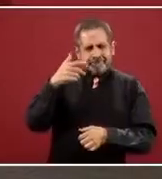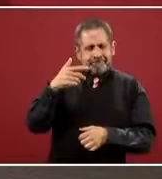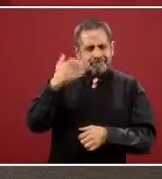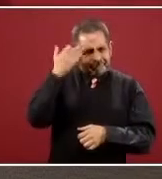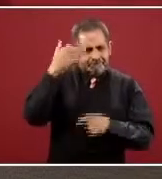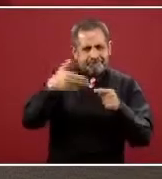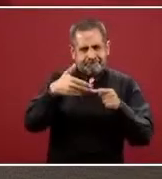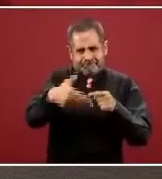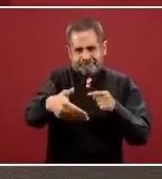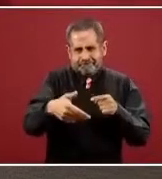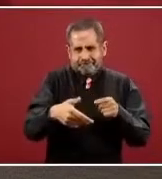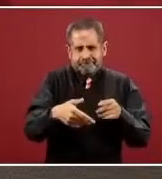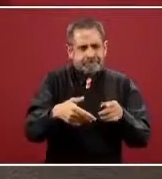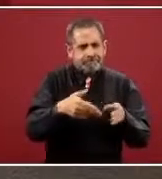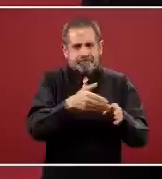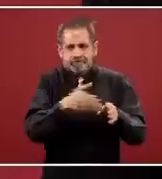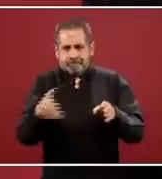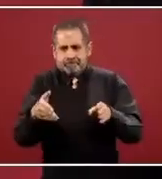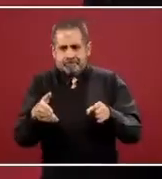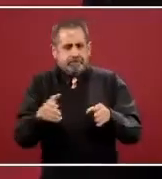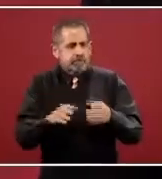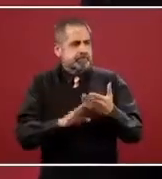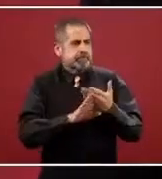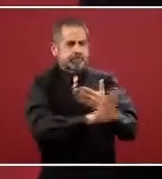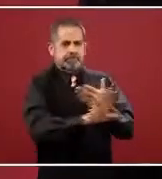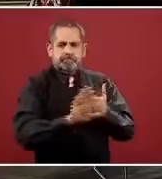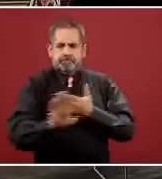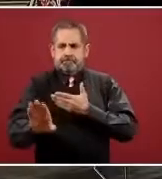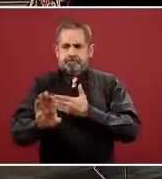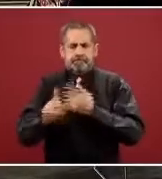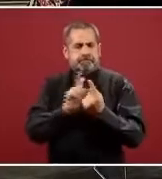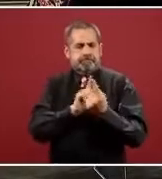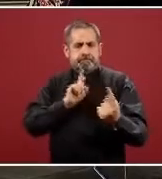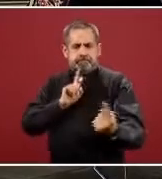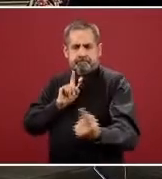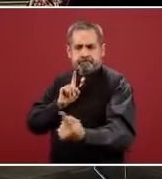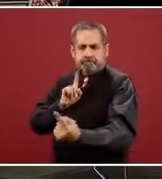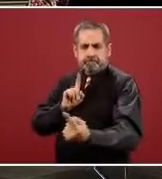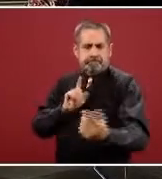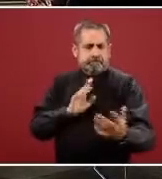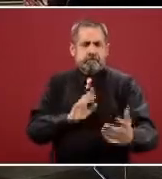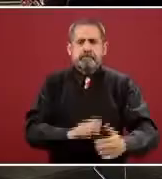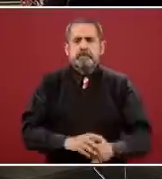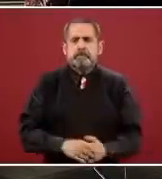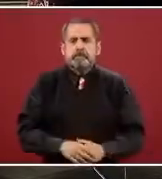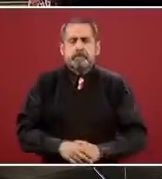el periodo de la jornada de la sana distancia. Muy bien, habíamos conseguido una pregunta ya,